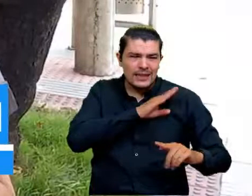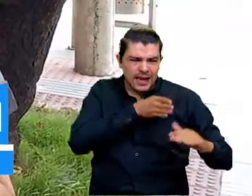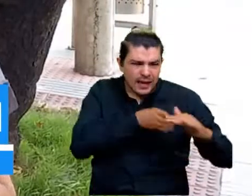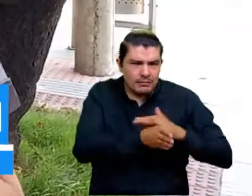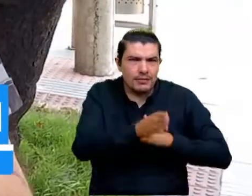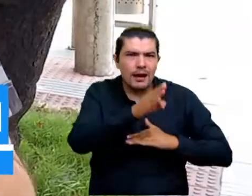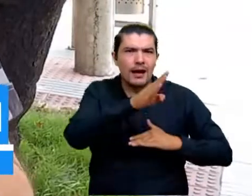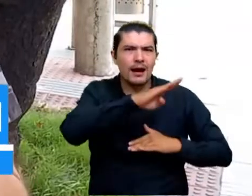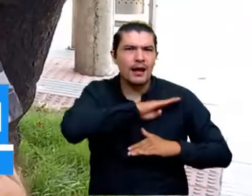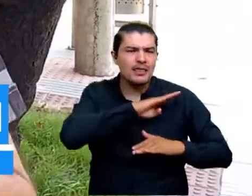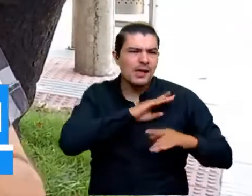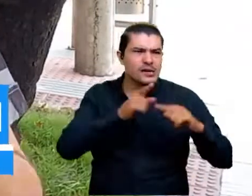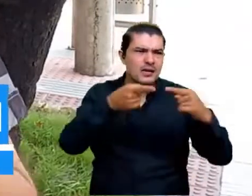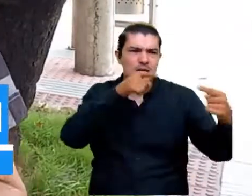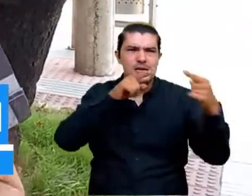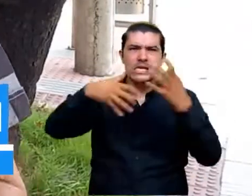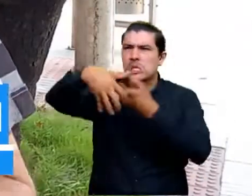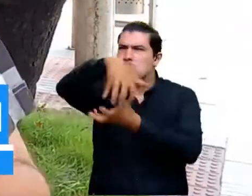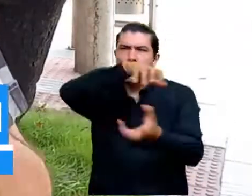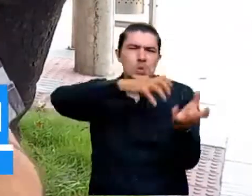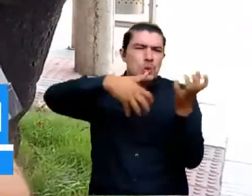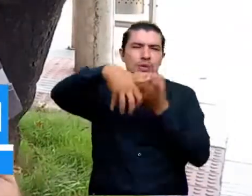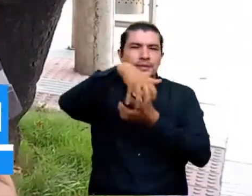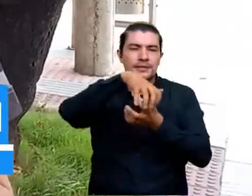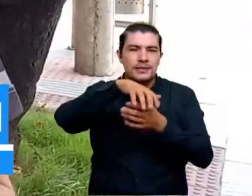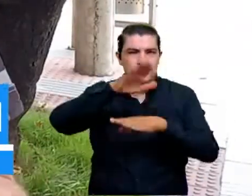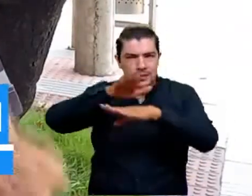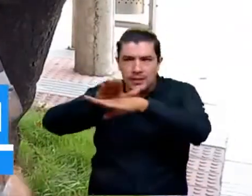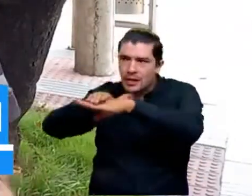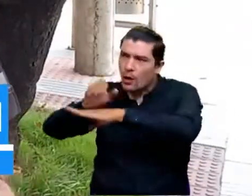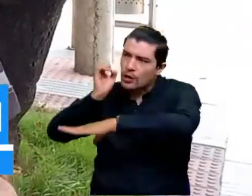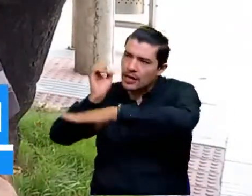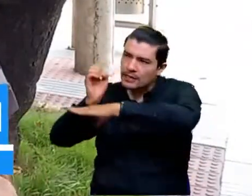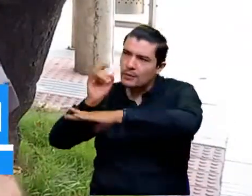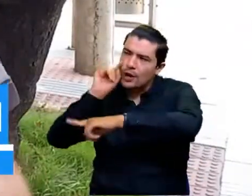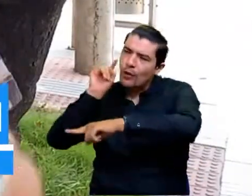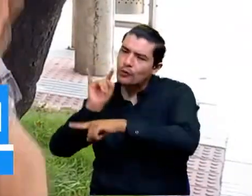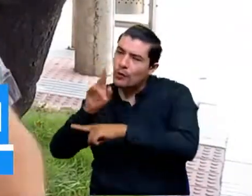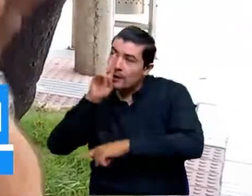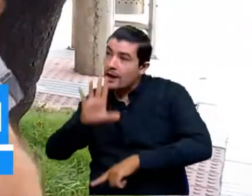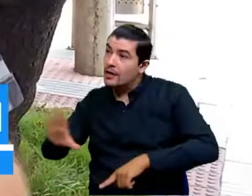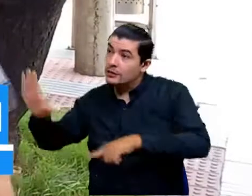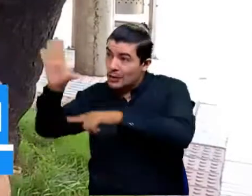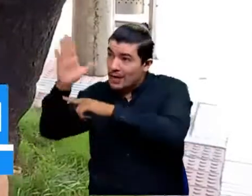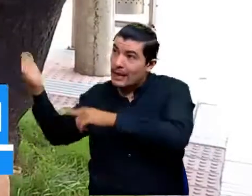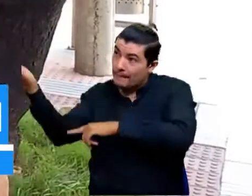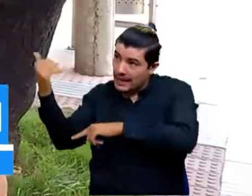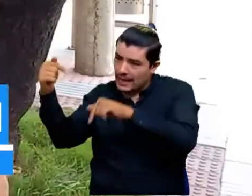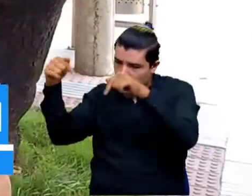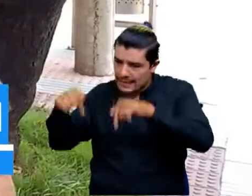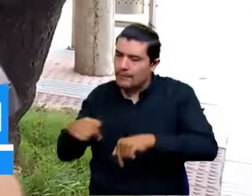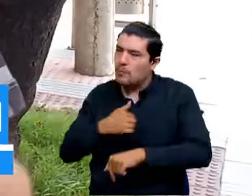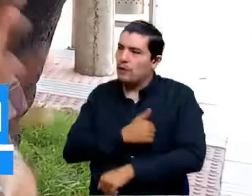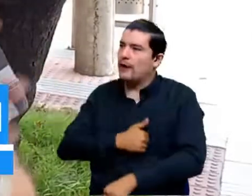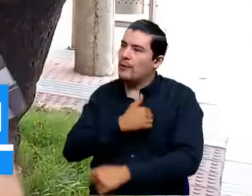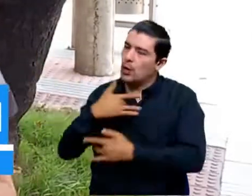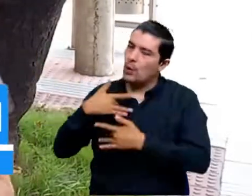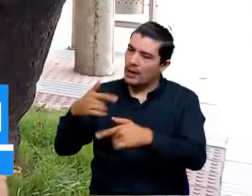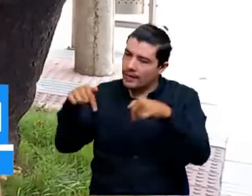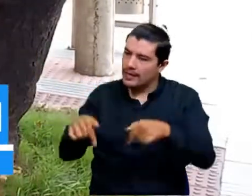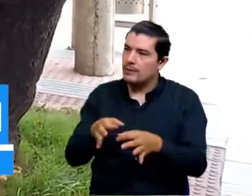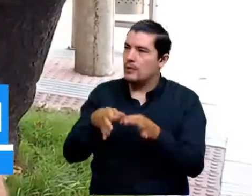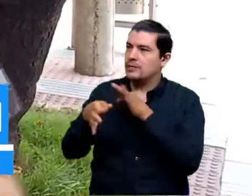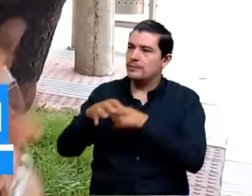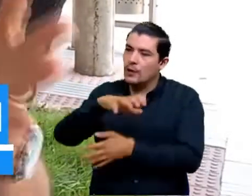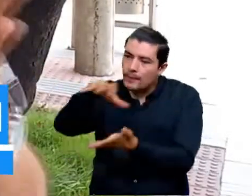llamado a los organismos de control a nivel nacional que vengan y me colaboren a cambiar de